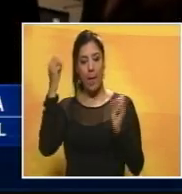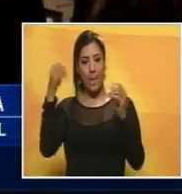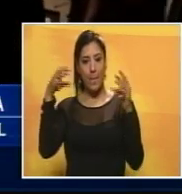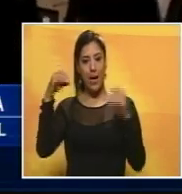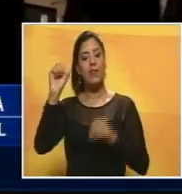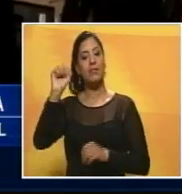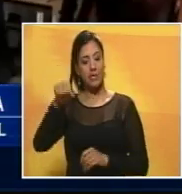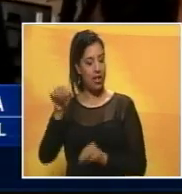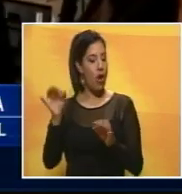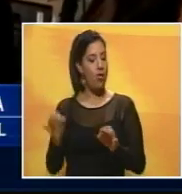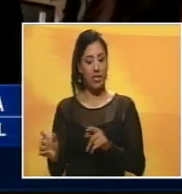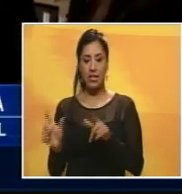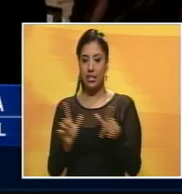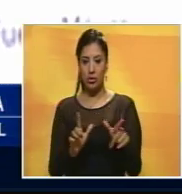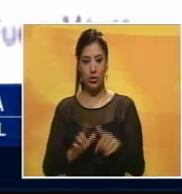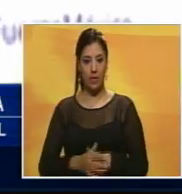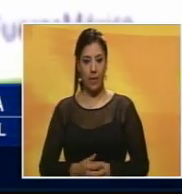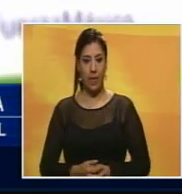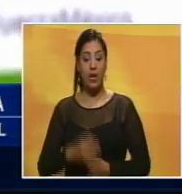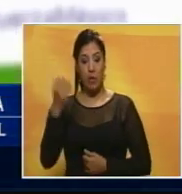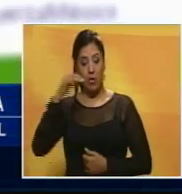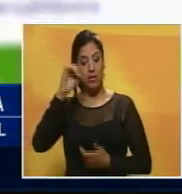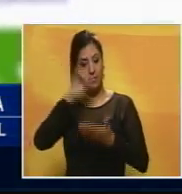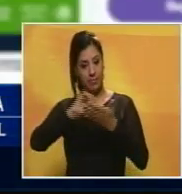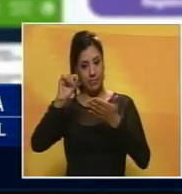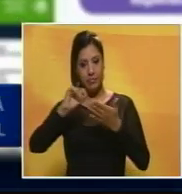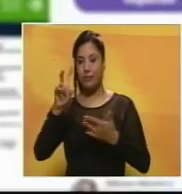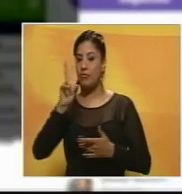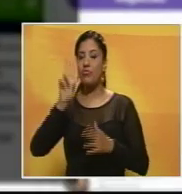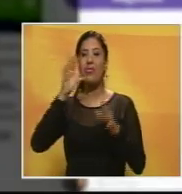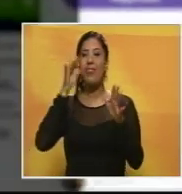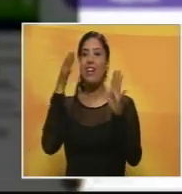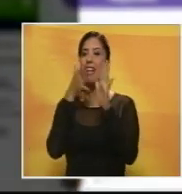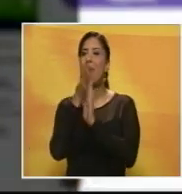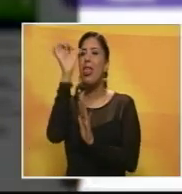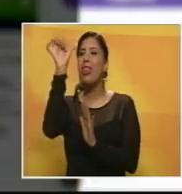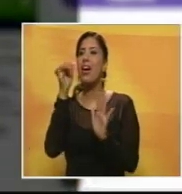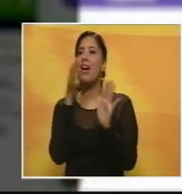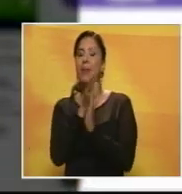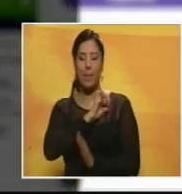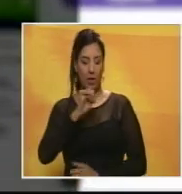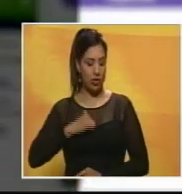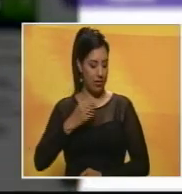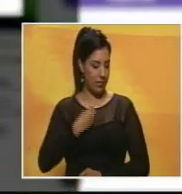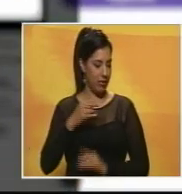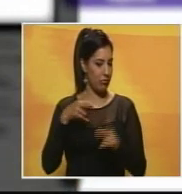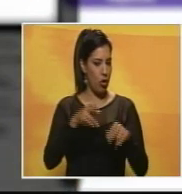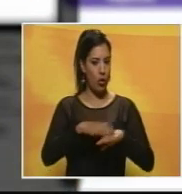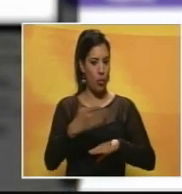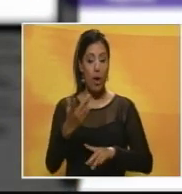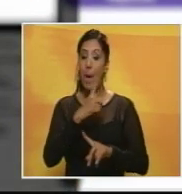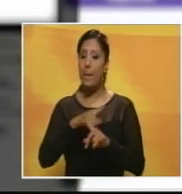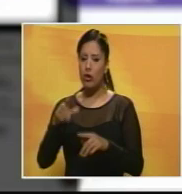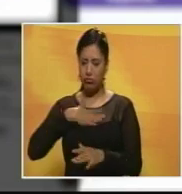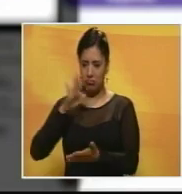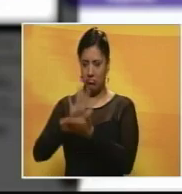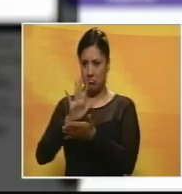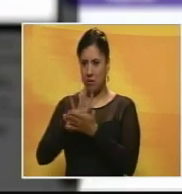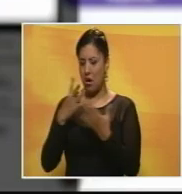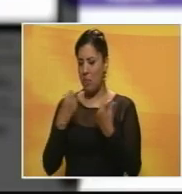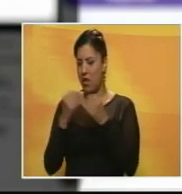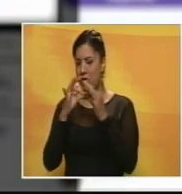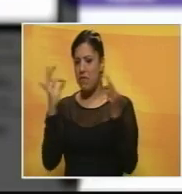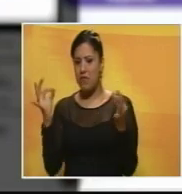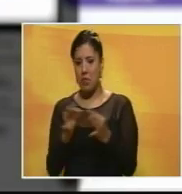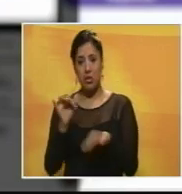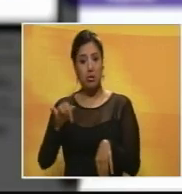en efecto resultaron ser ciertos. Belinda escribió: "No voy a hablar ni dar más detalles de mi vida personal, pero estoy tranquila, estoy con mi